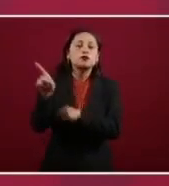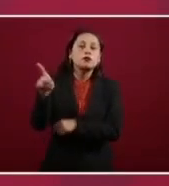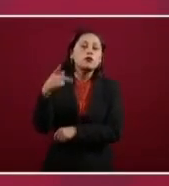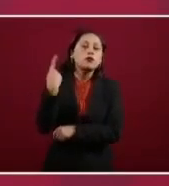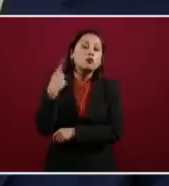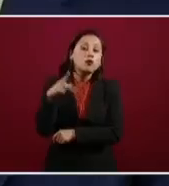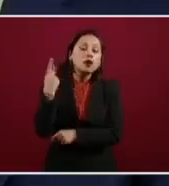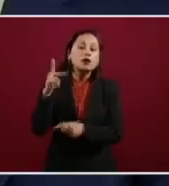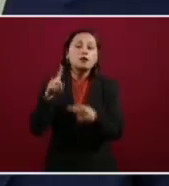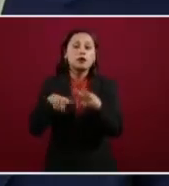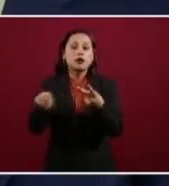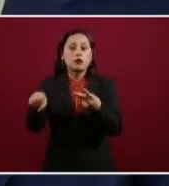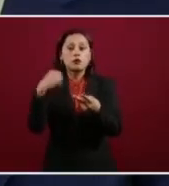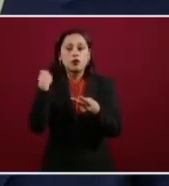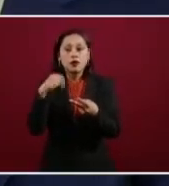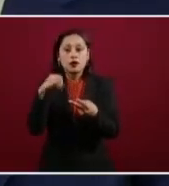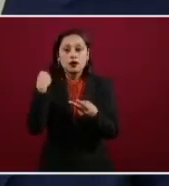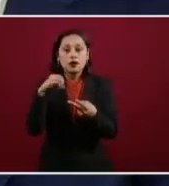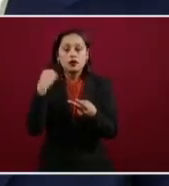en oaxaca